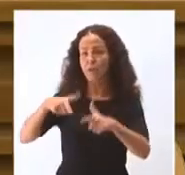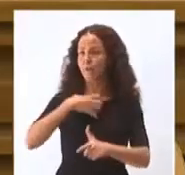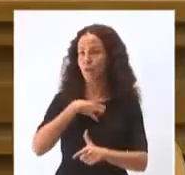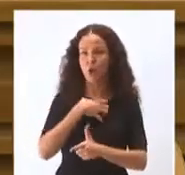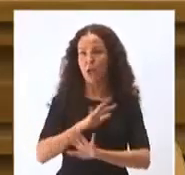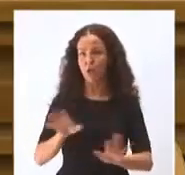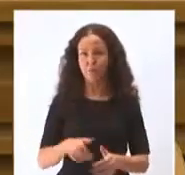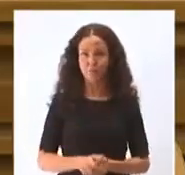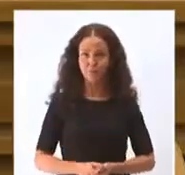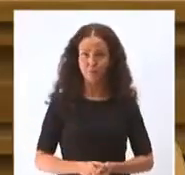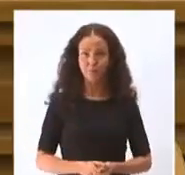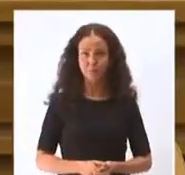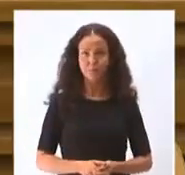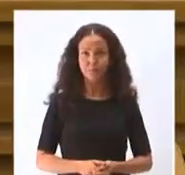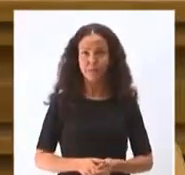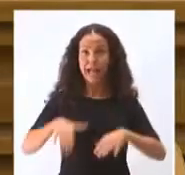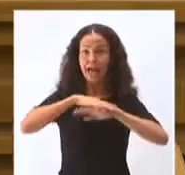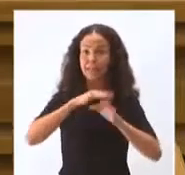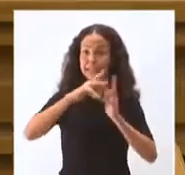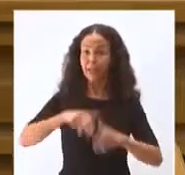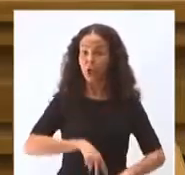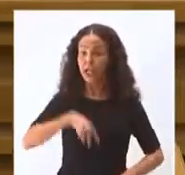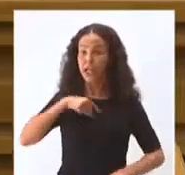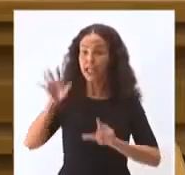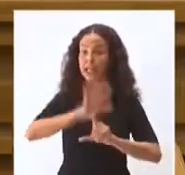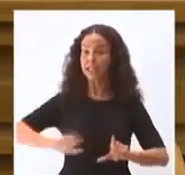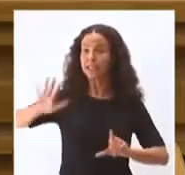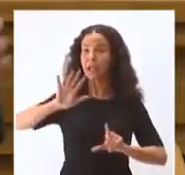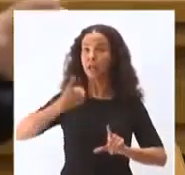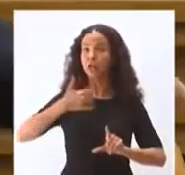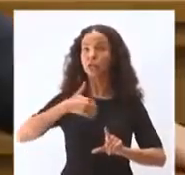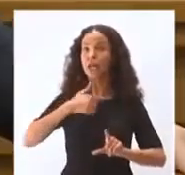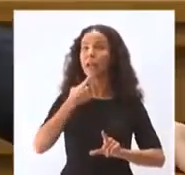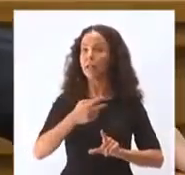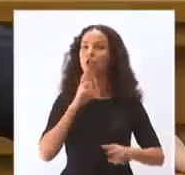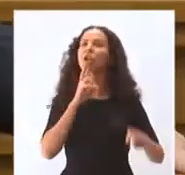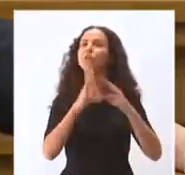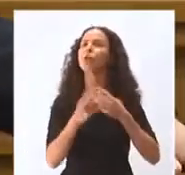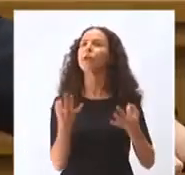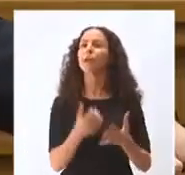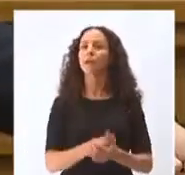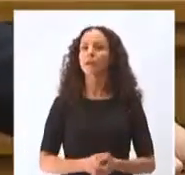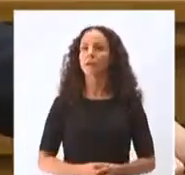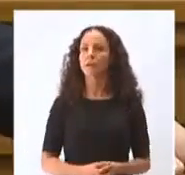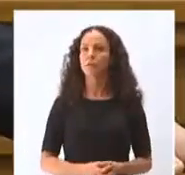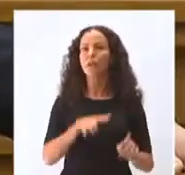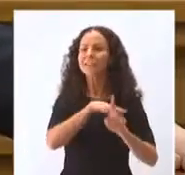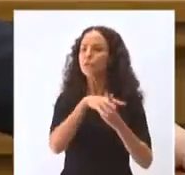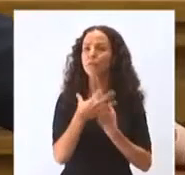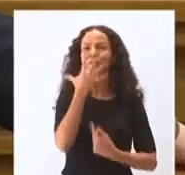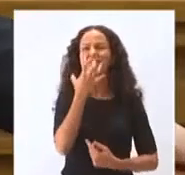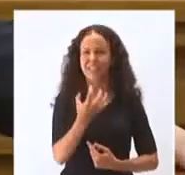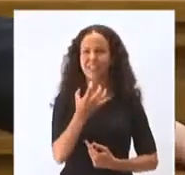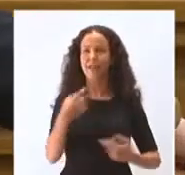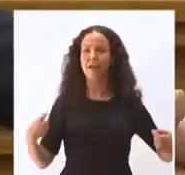la aportación de la administración general del estado como ya les he dicho responde a un un escenario triste de eco